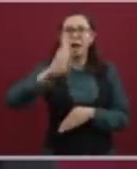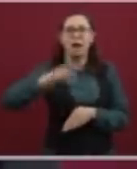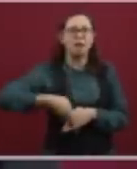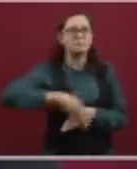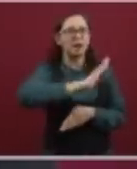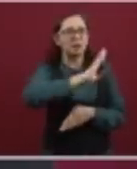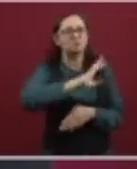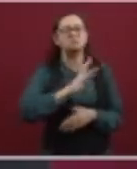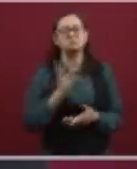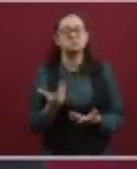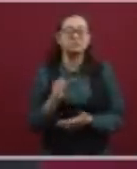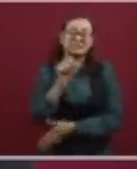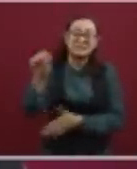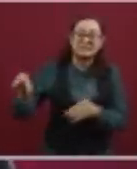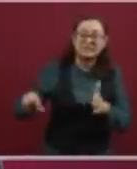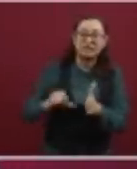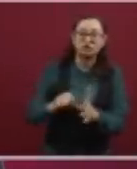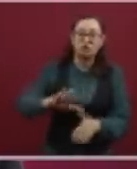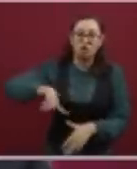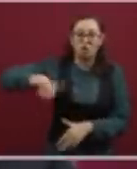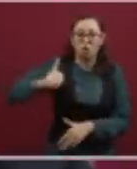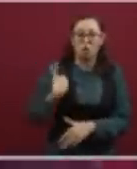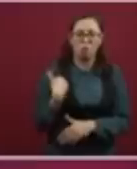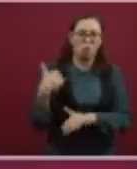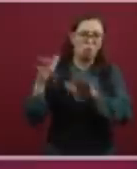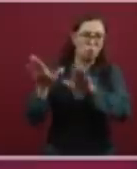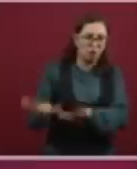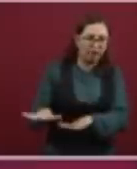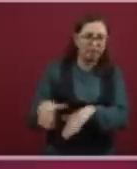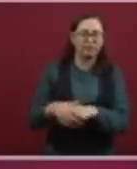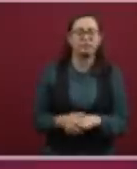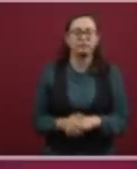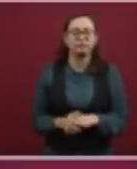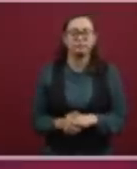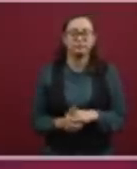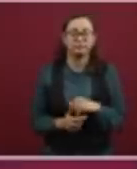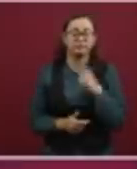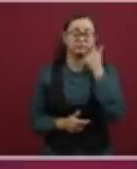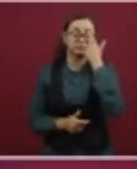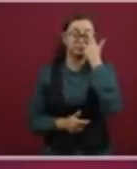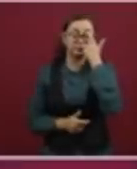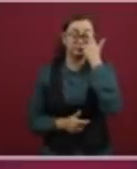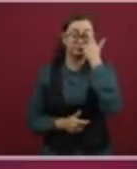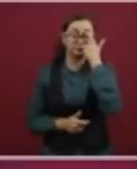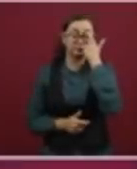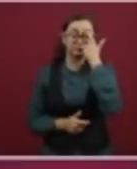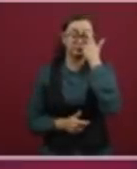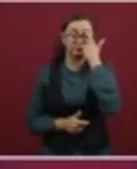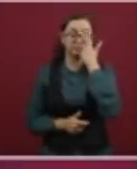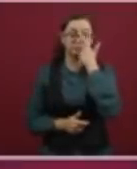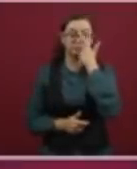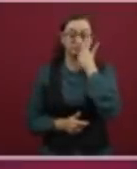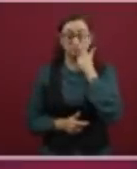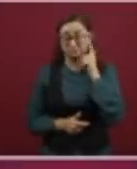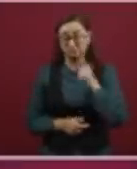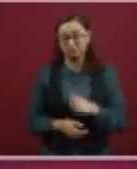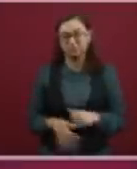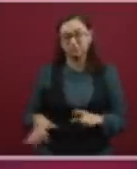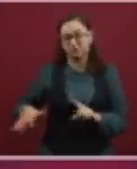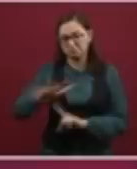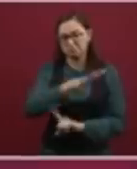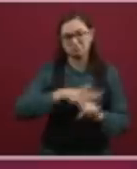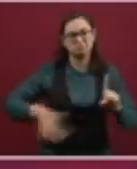un centro de acopio de gasolinas para distribuir en la